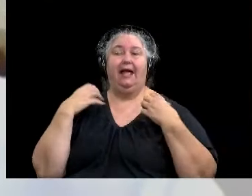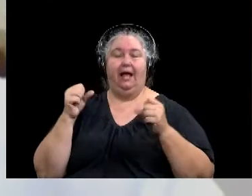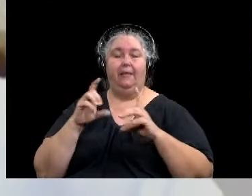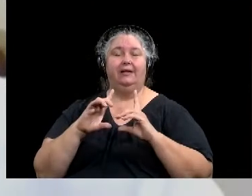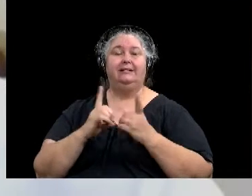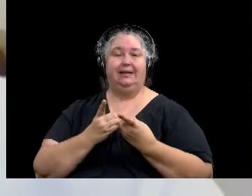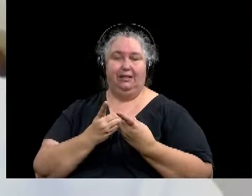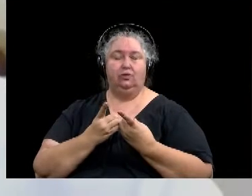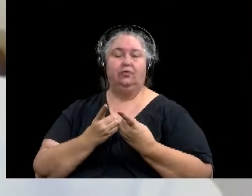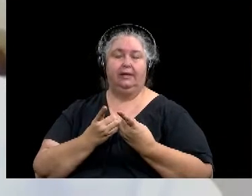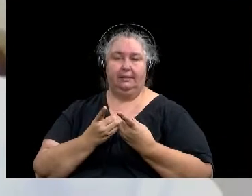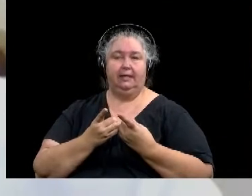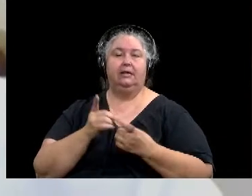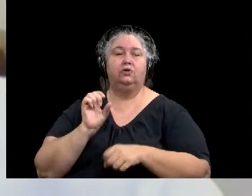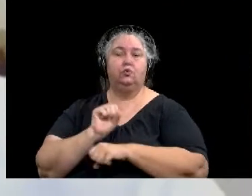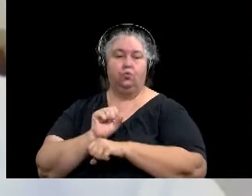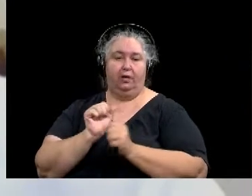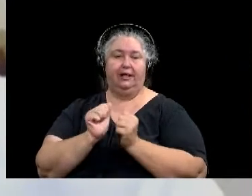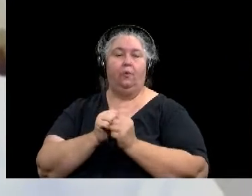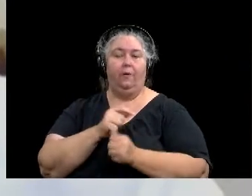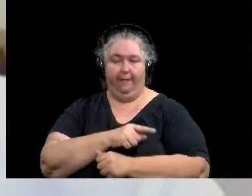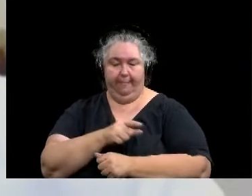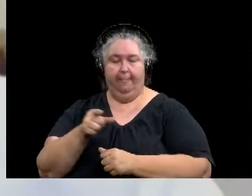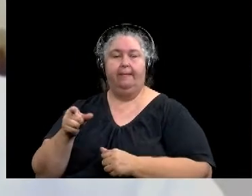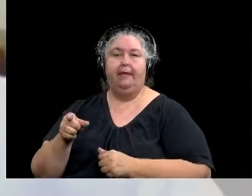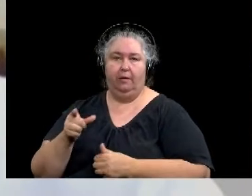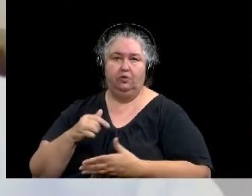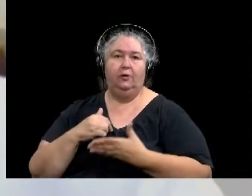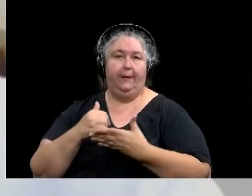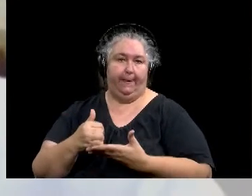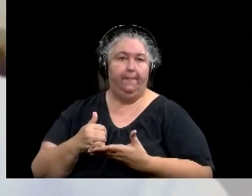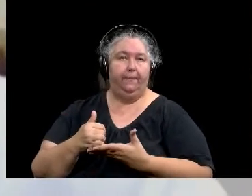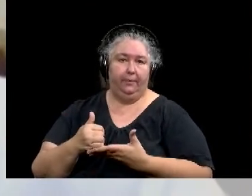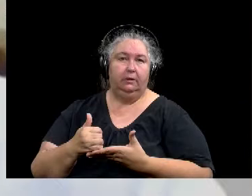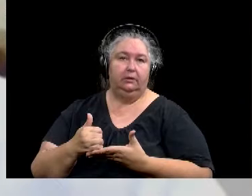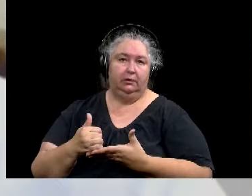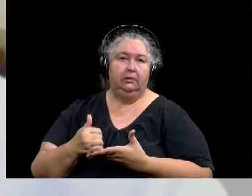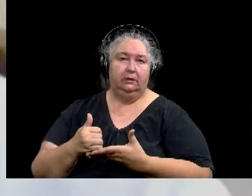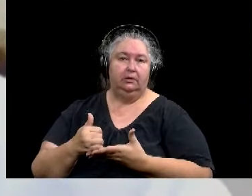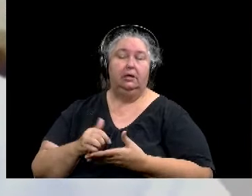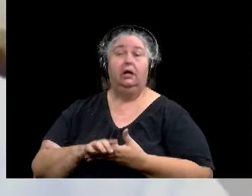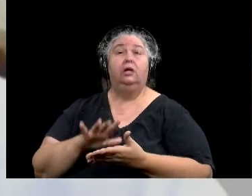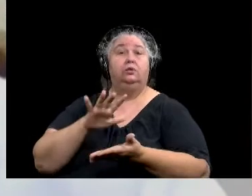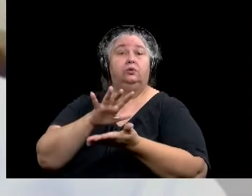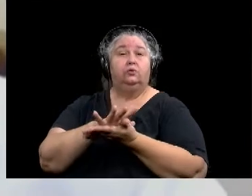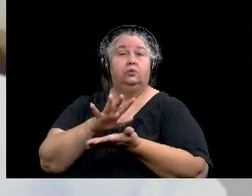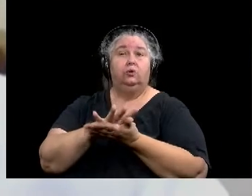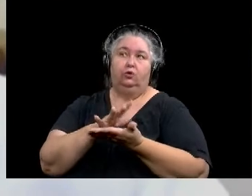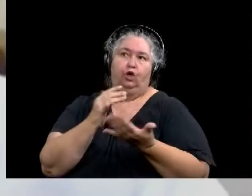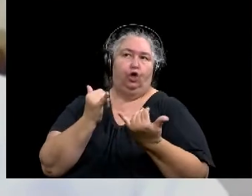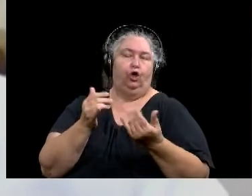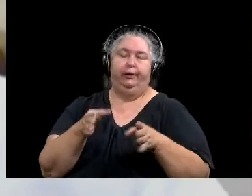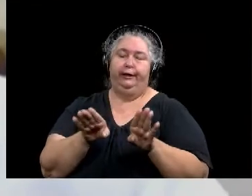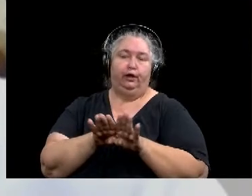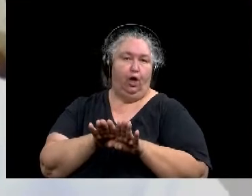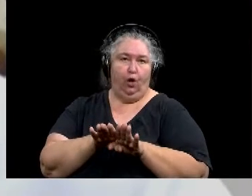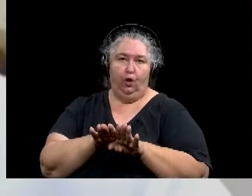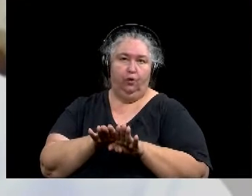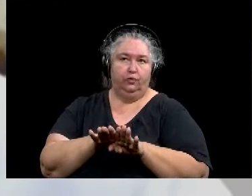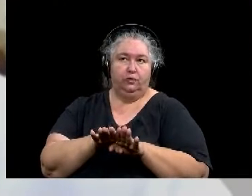condado de macanet y el distrito de salud de estar trabajando con estas iglesias